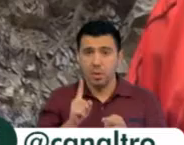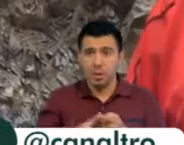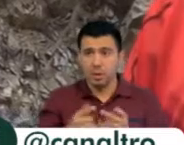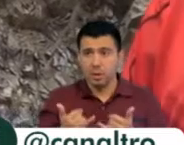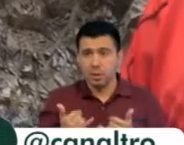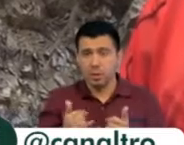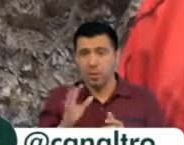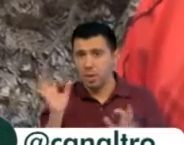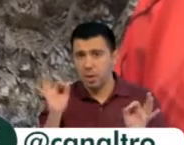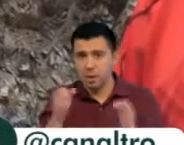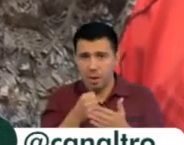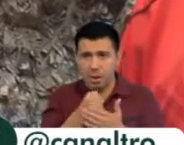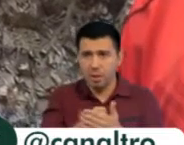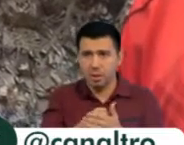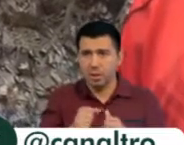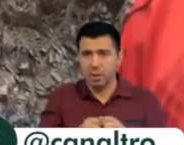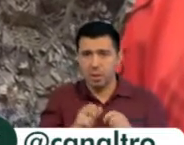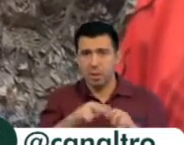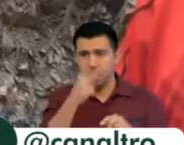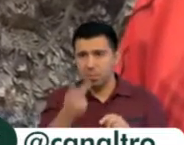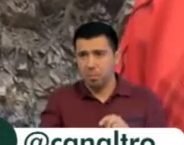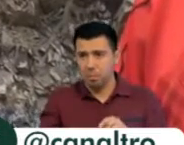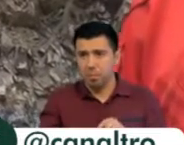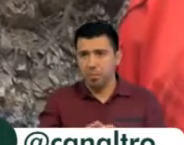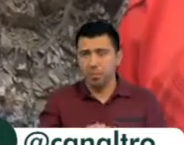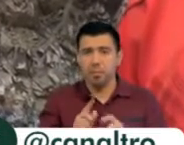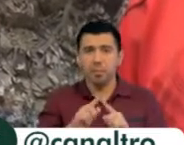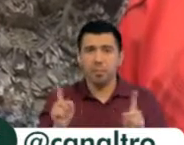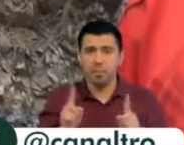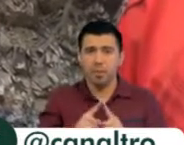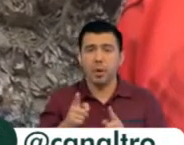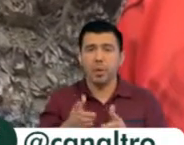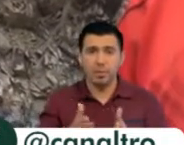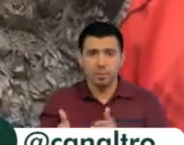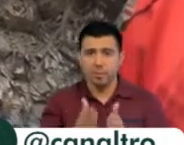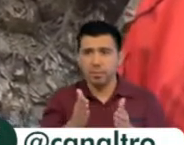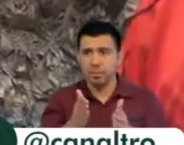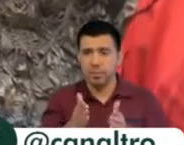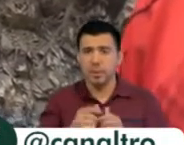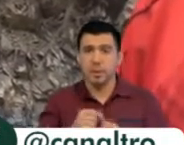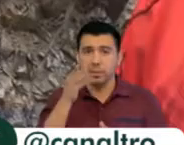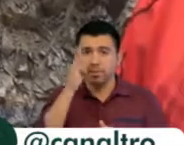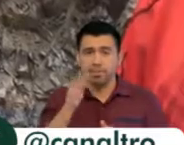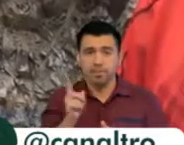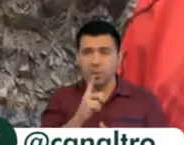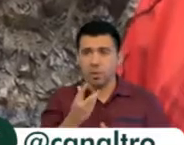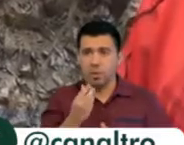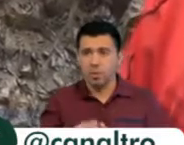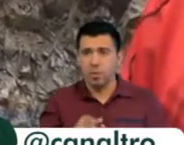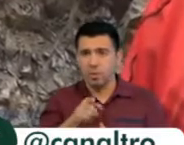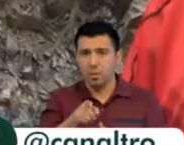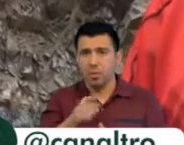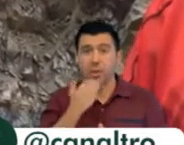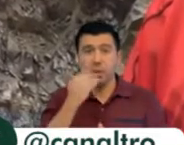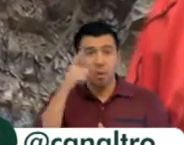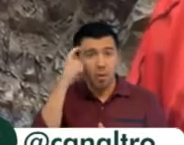ningún accidente, pero así como sigue el paso, que Dios no quiera, si las autoridades